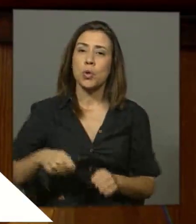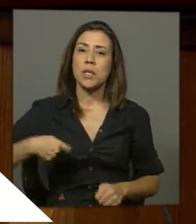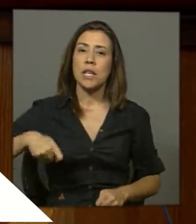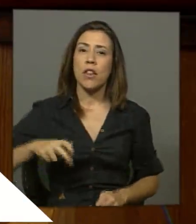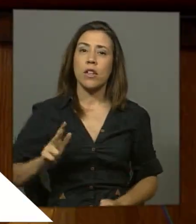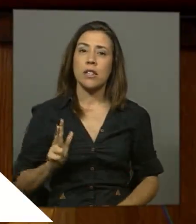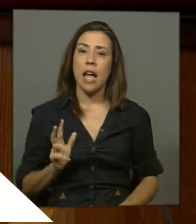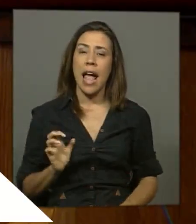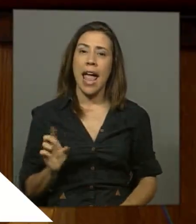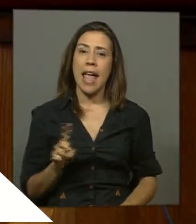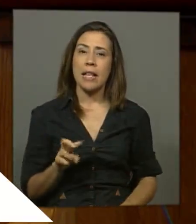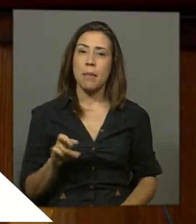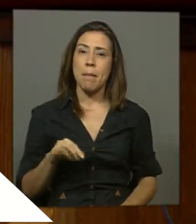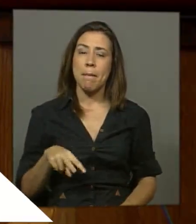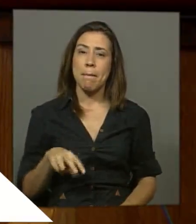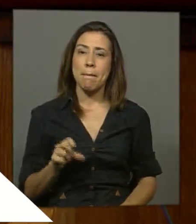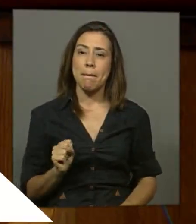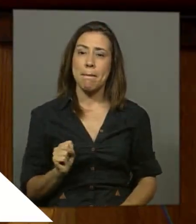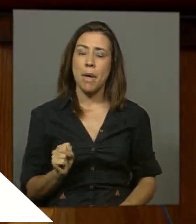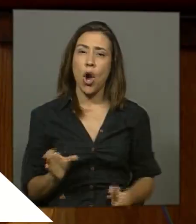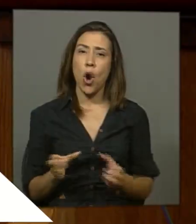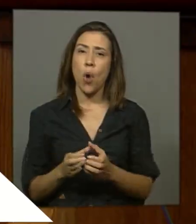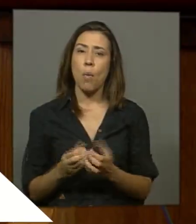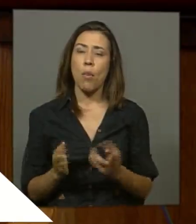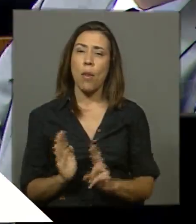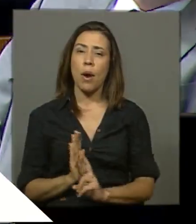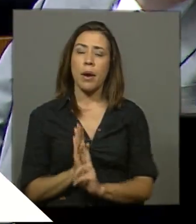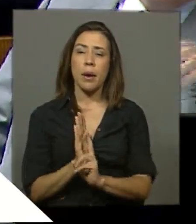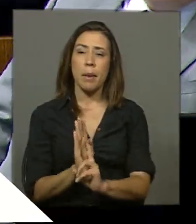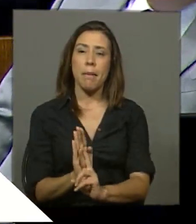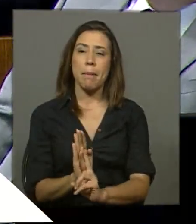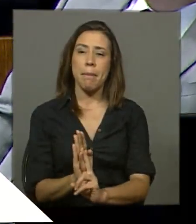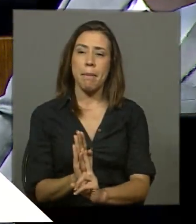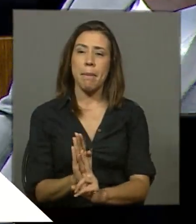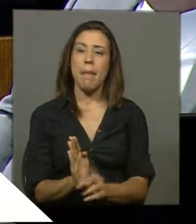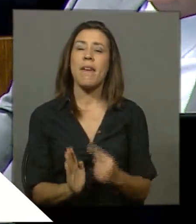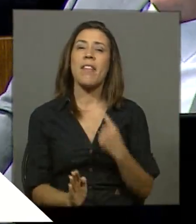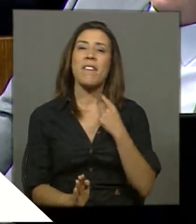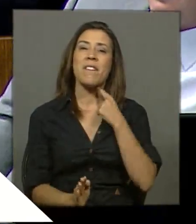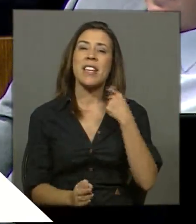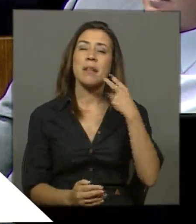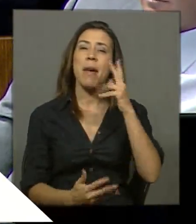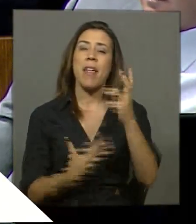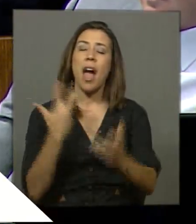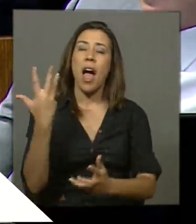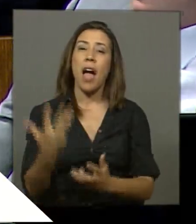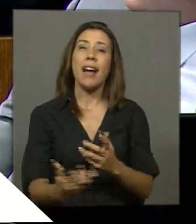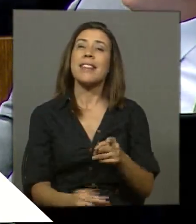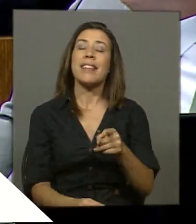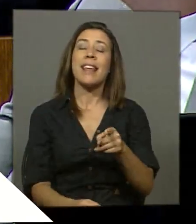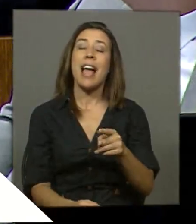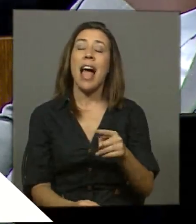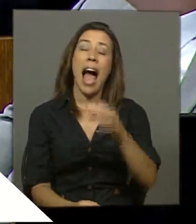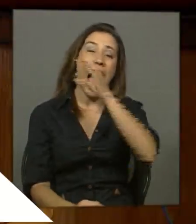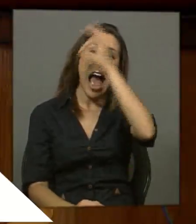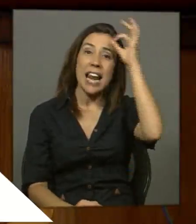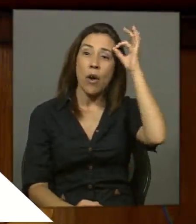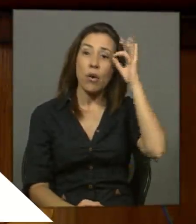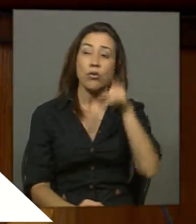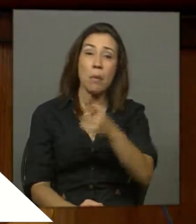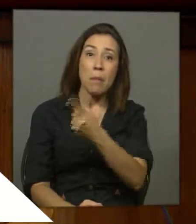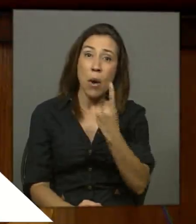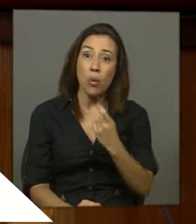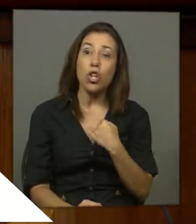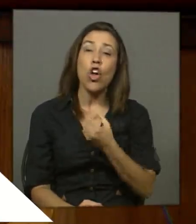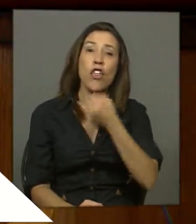señor espina a un grupo de representantes de las víctimas de la araucanía usted me está preguntando seor lo recibido le